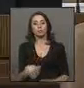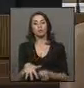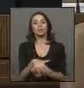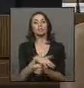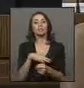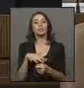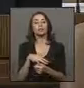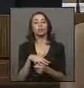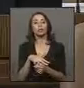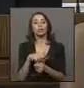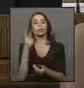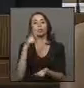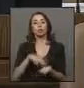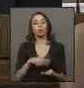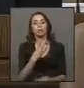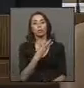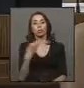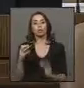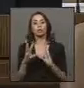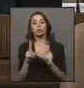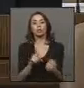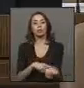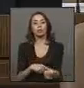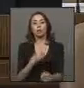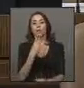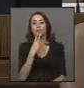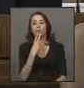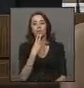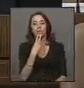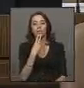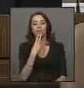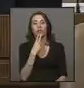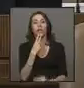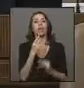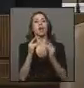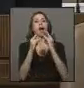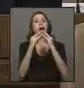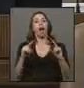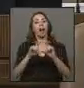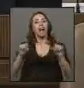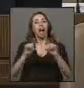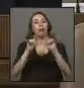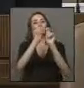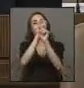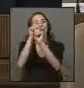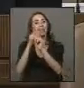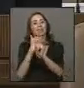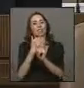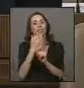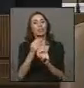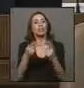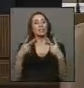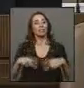que afecta a 2.400 familias que viven en condición de campamento en Viña del Mar.